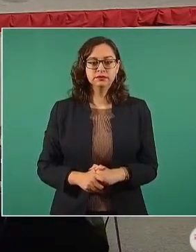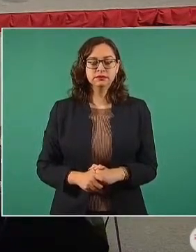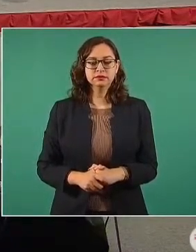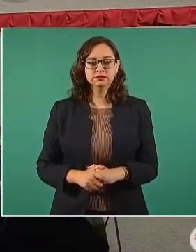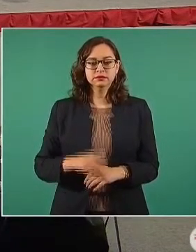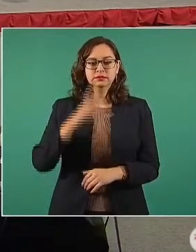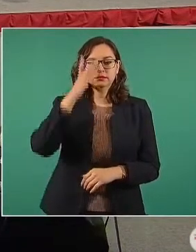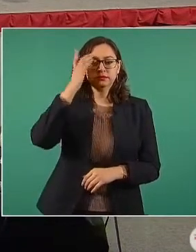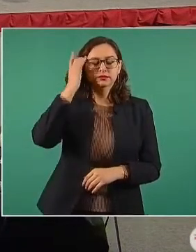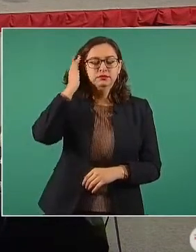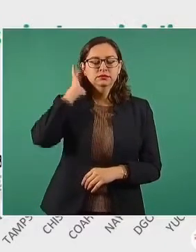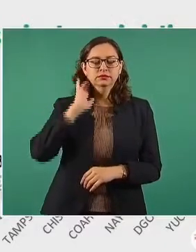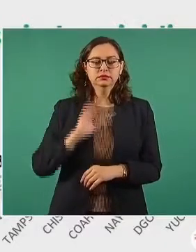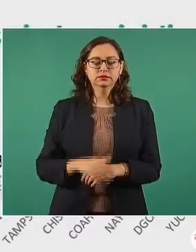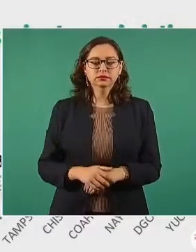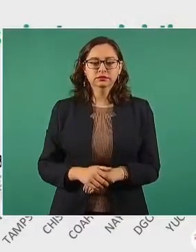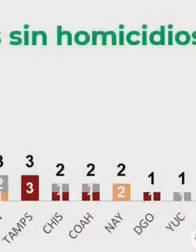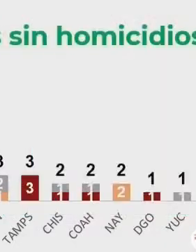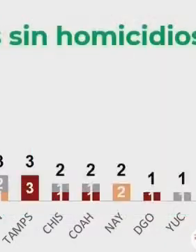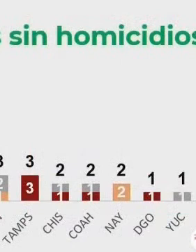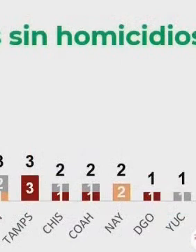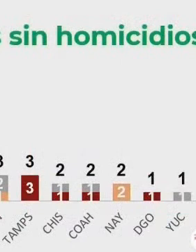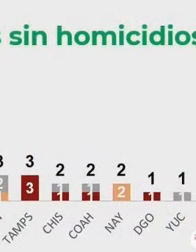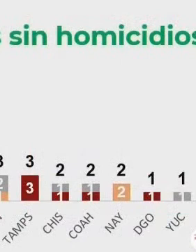En los 3 días